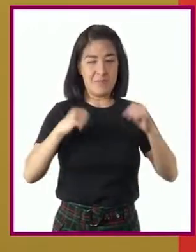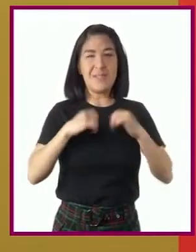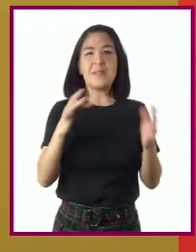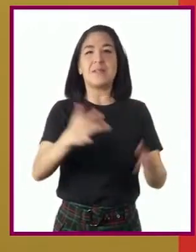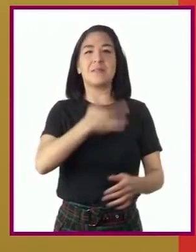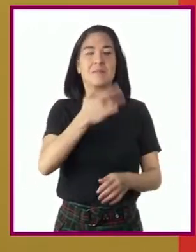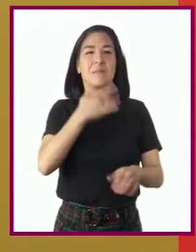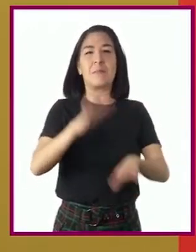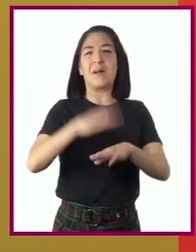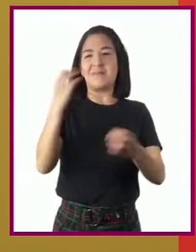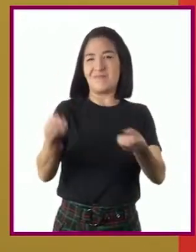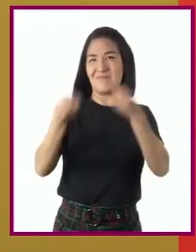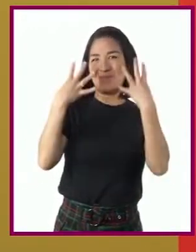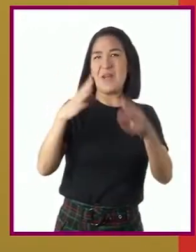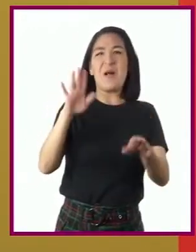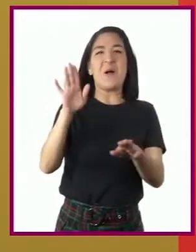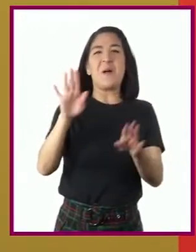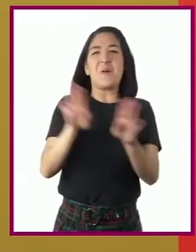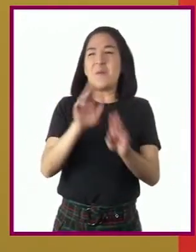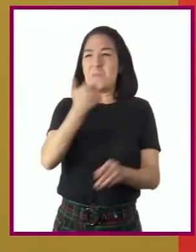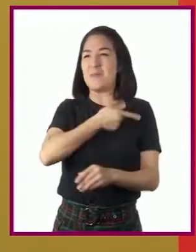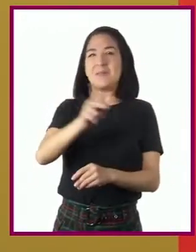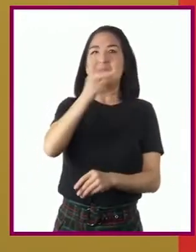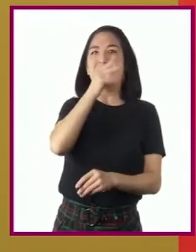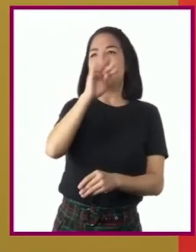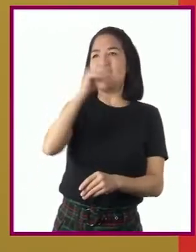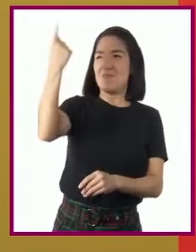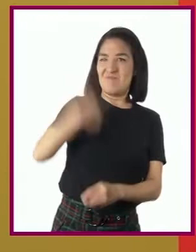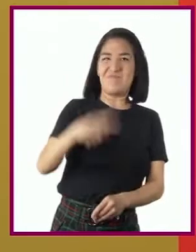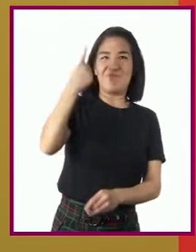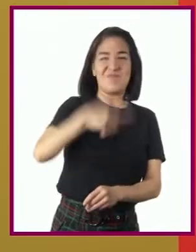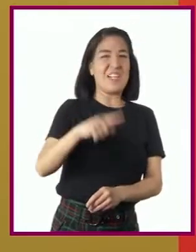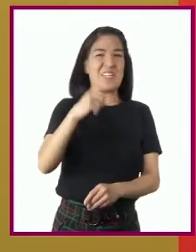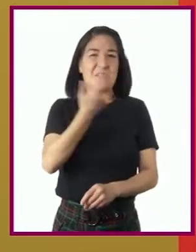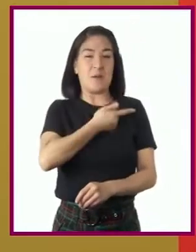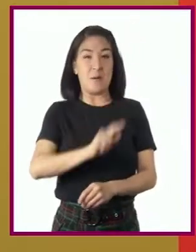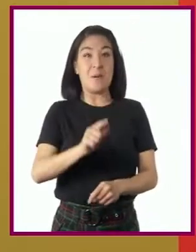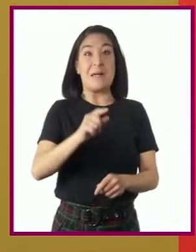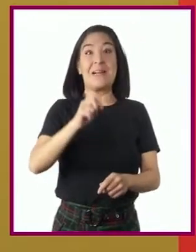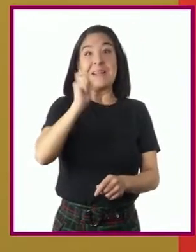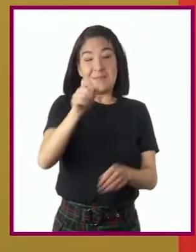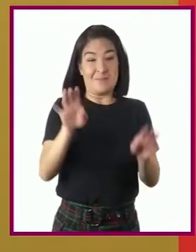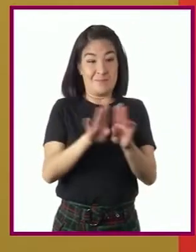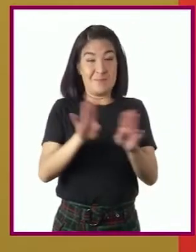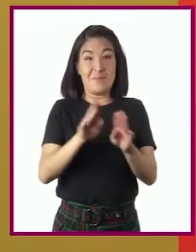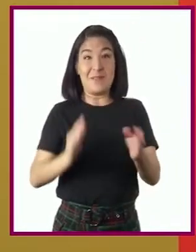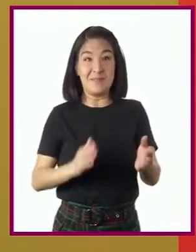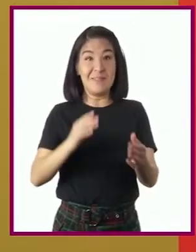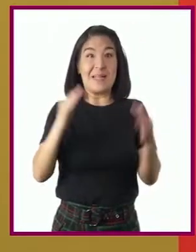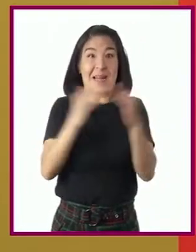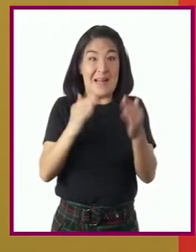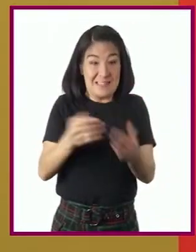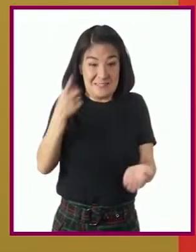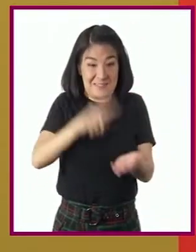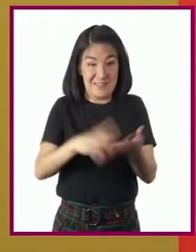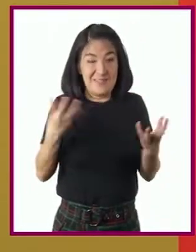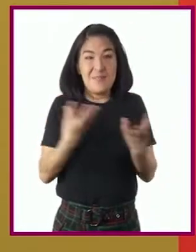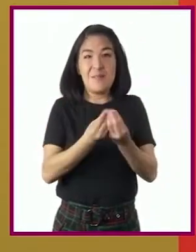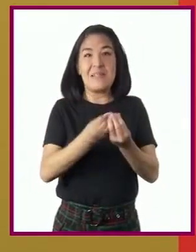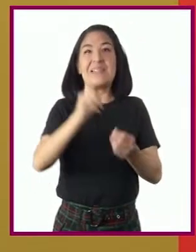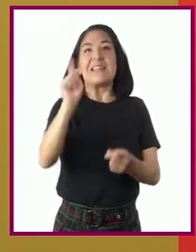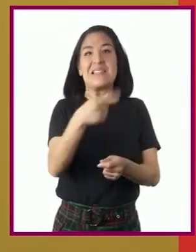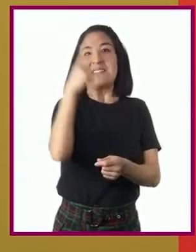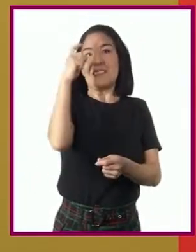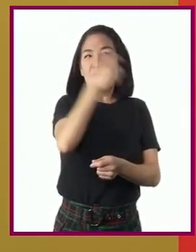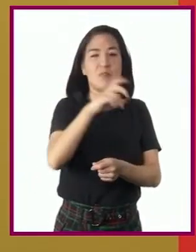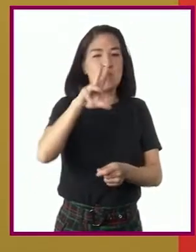de los padres. Así que estar en casa todo el día con la familia no es algo que todo mundo disfruta o a lo que estemos